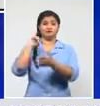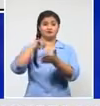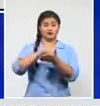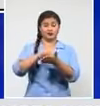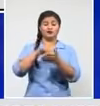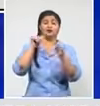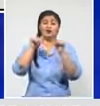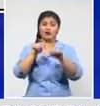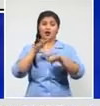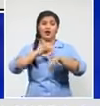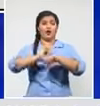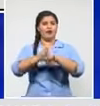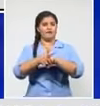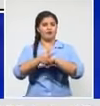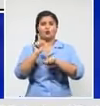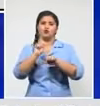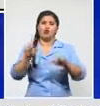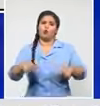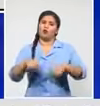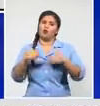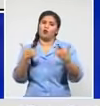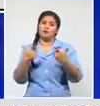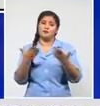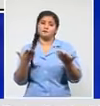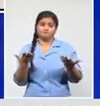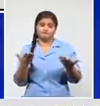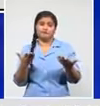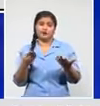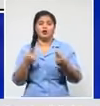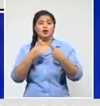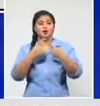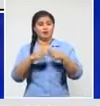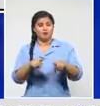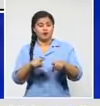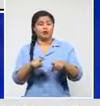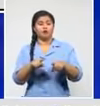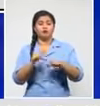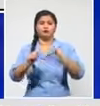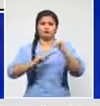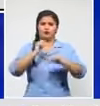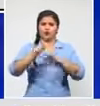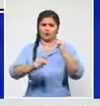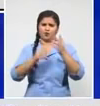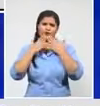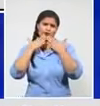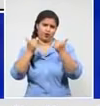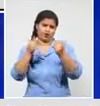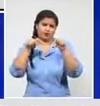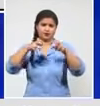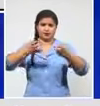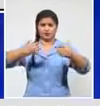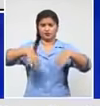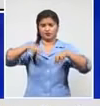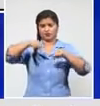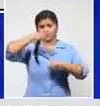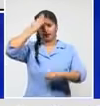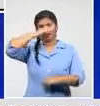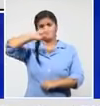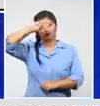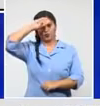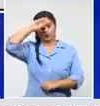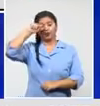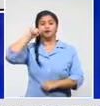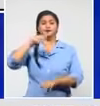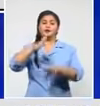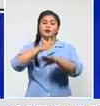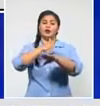0.26, Artemisa 0.19 y, como también habíamos dicho ya,